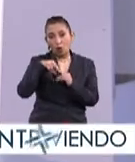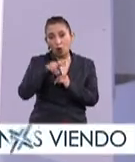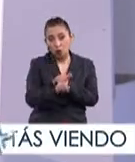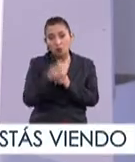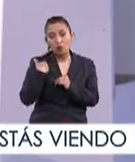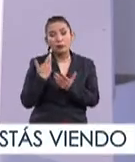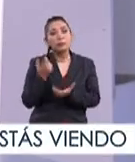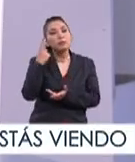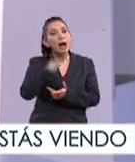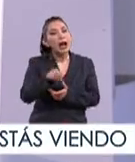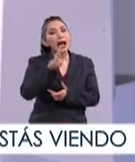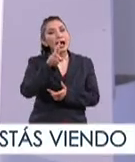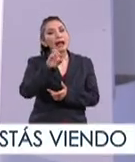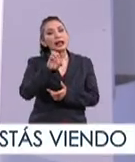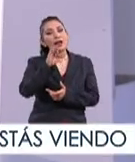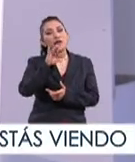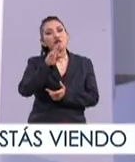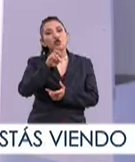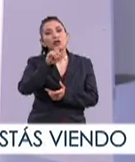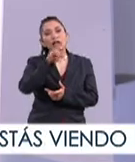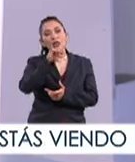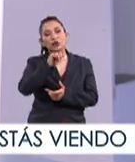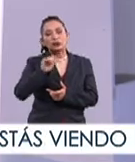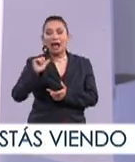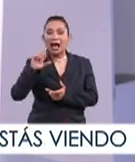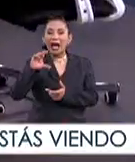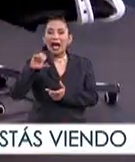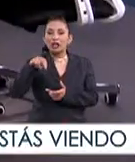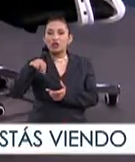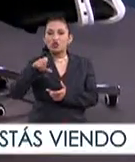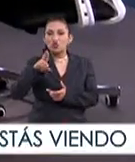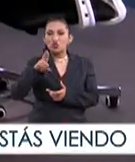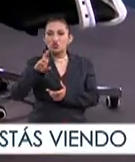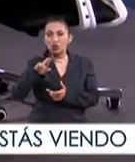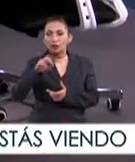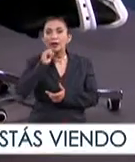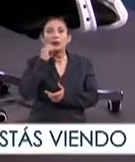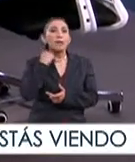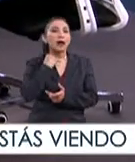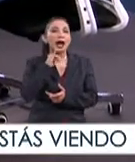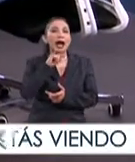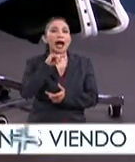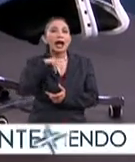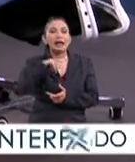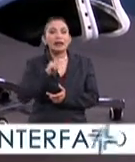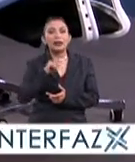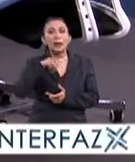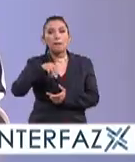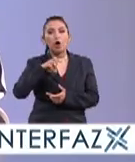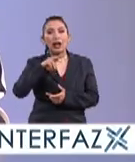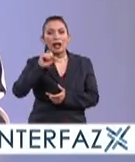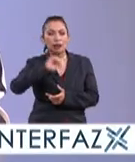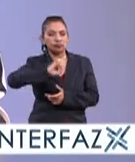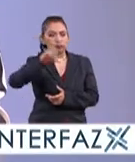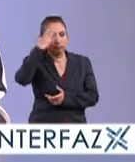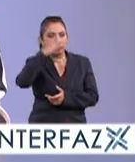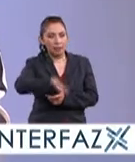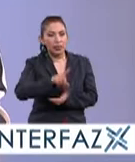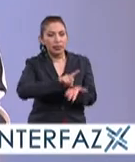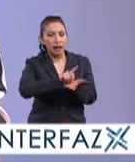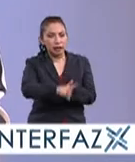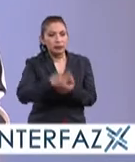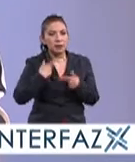Naciones Unidas para los Refugiados, la ACNUR, y también está con nosotros la abogada Janet Moreno, ella es especialista en